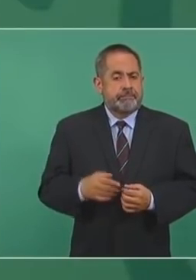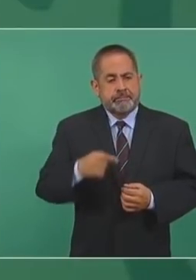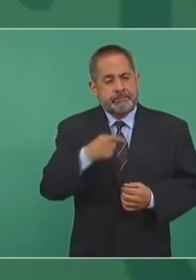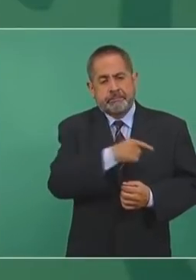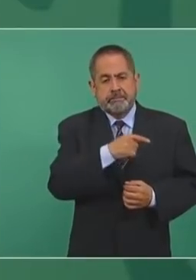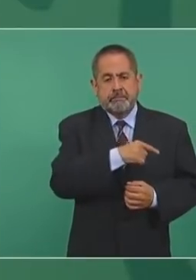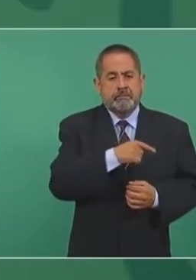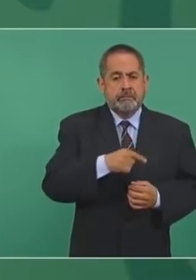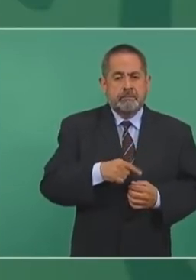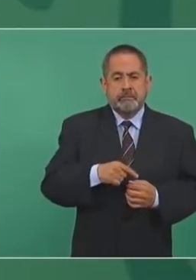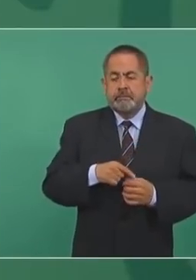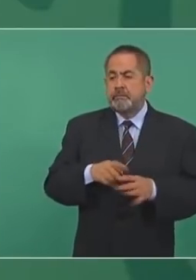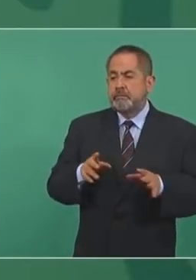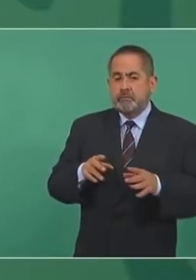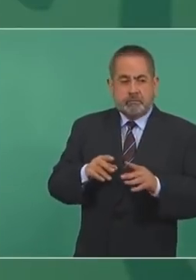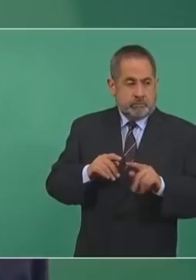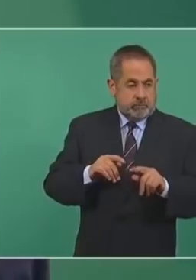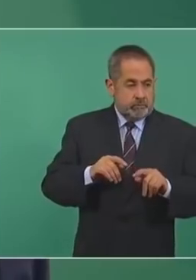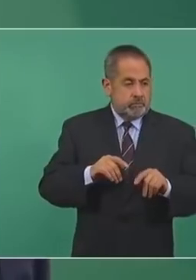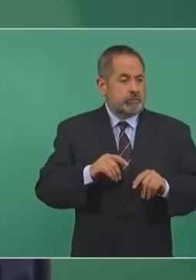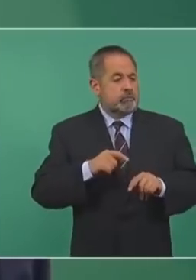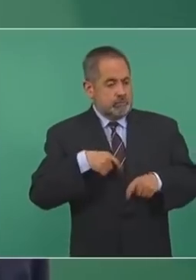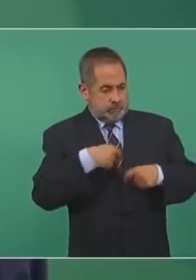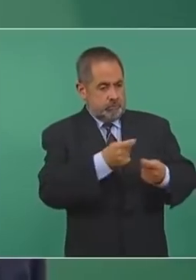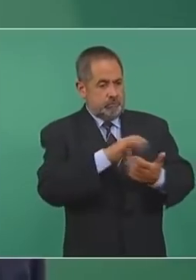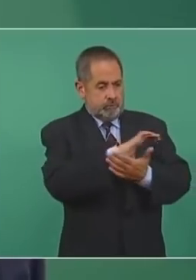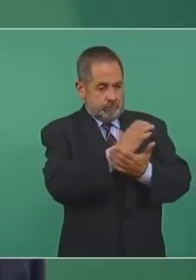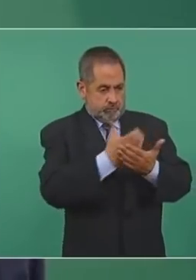a cambio de contratos,